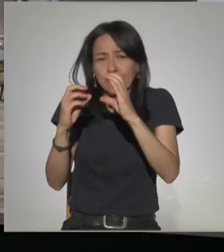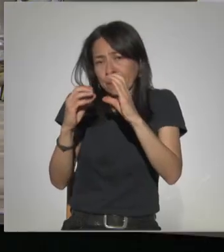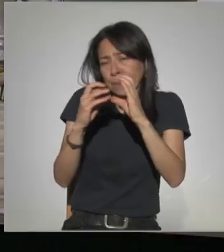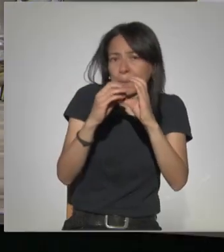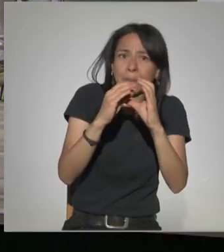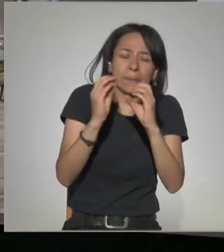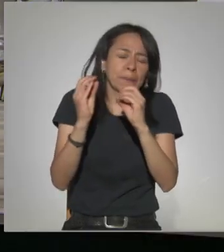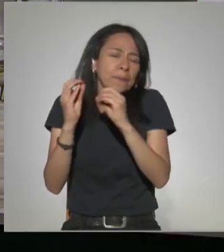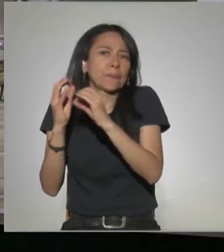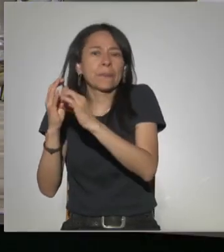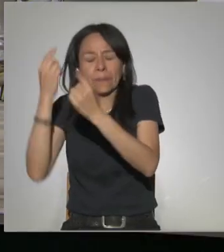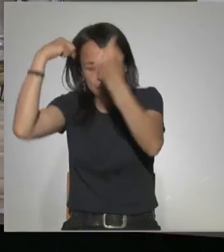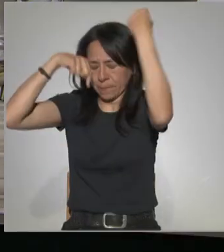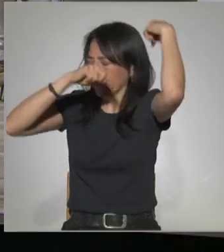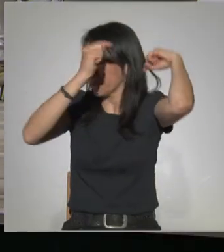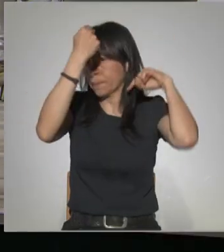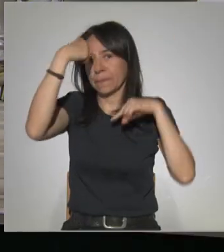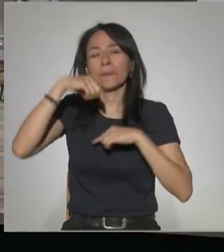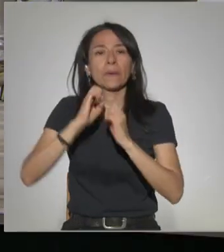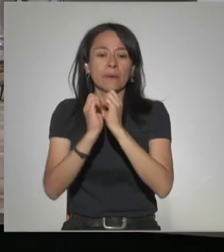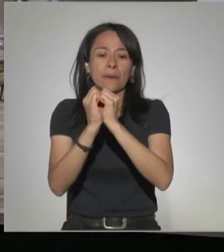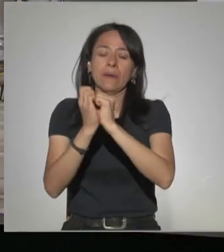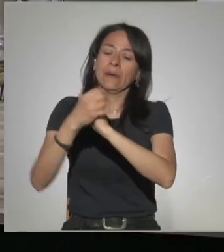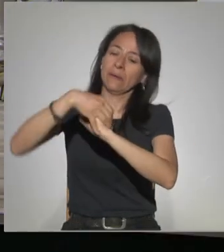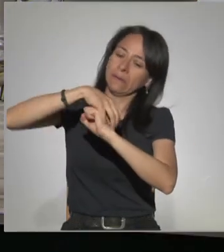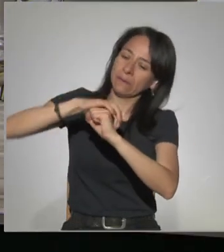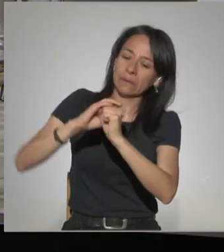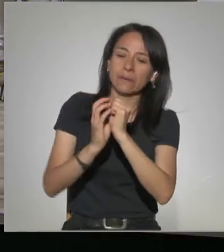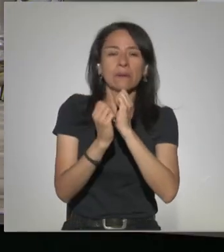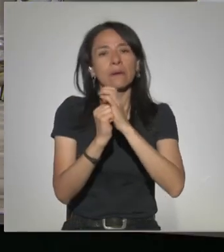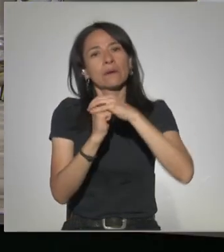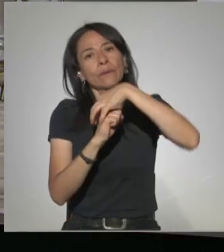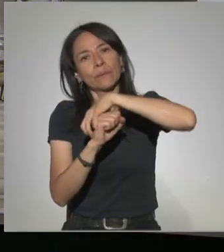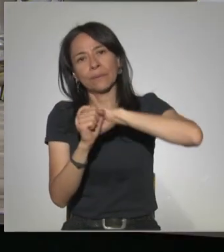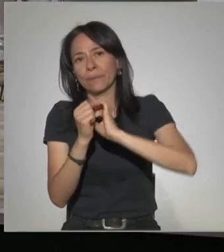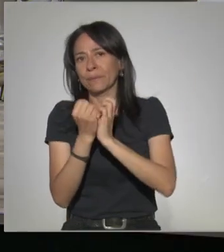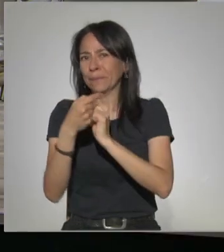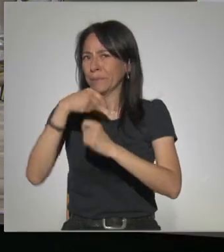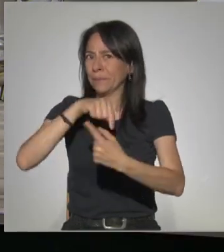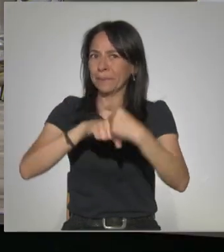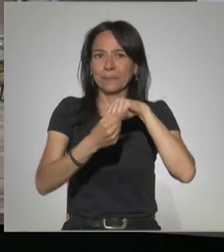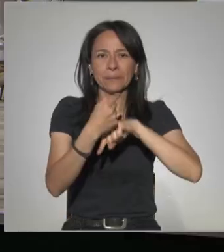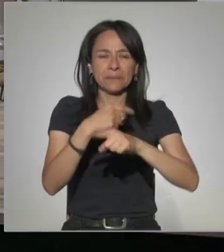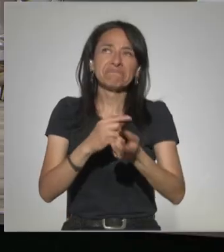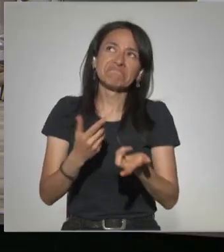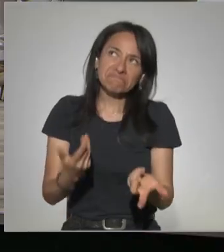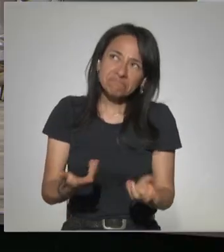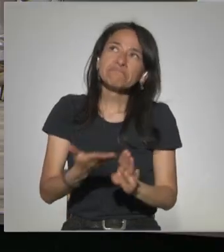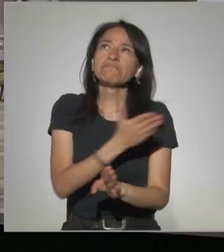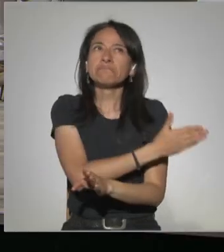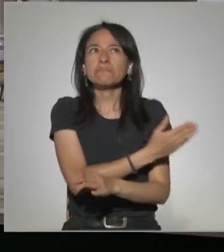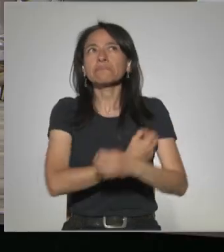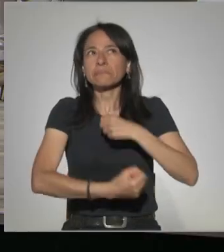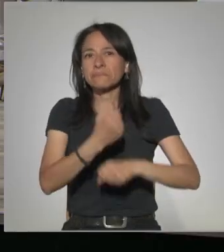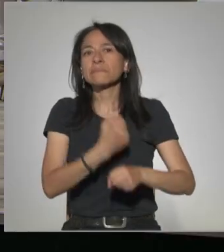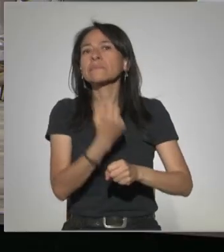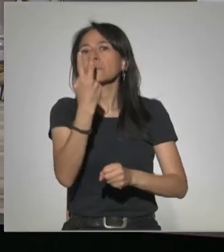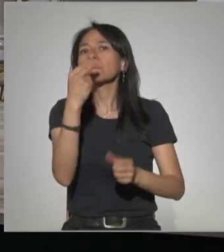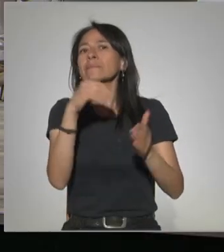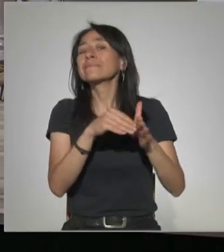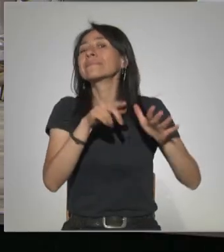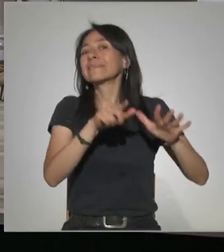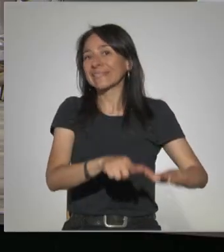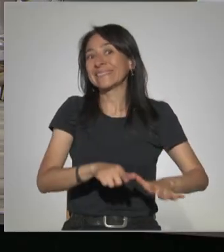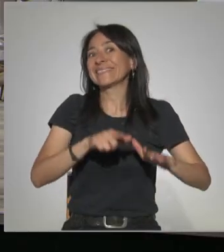recorre. Nosotros, por ejemplo, ahorita hemos recorrido ya con el tiempo, después del 2017, quienes vivimos